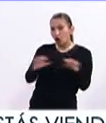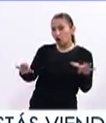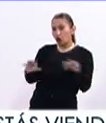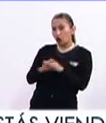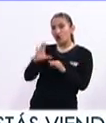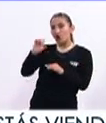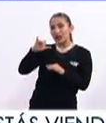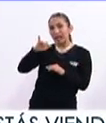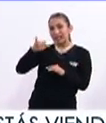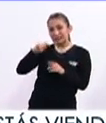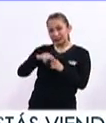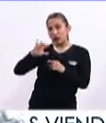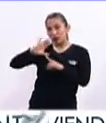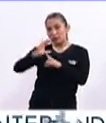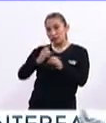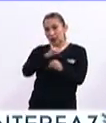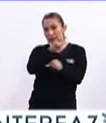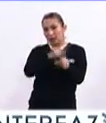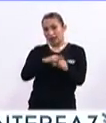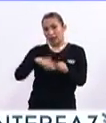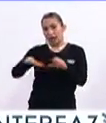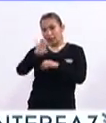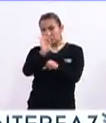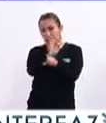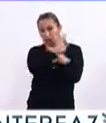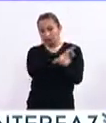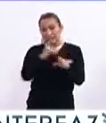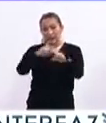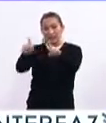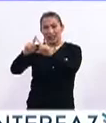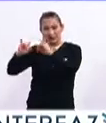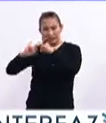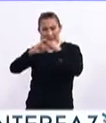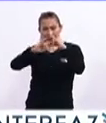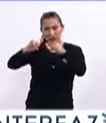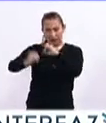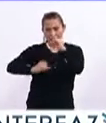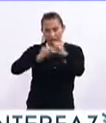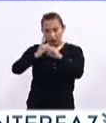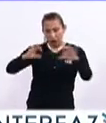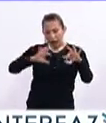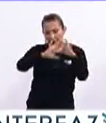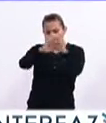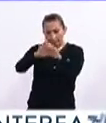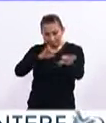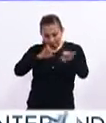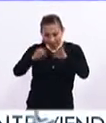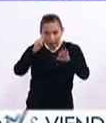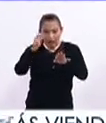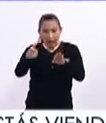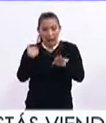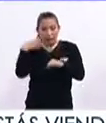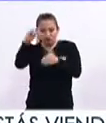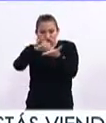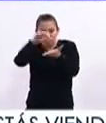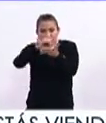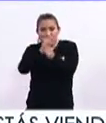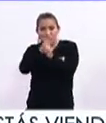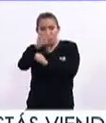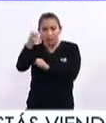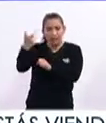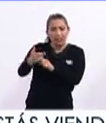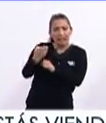colaboración con el CONACYT, la Comisión Nacional de Áreas Protegidas y diversas instituciones internacionales, trabaja en la compilación de